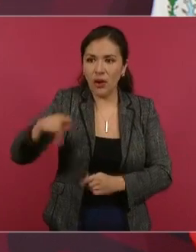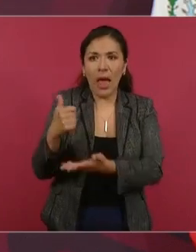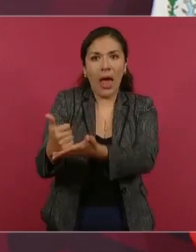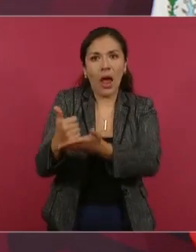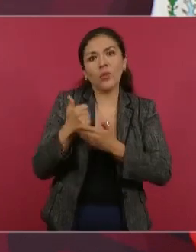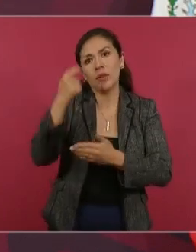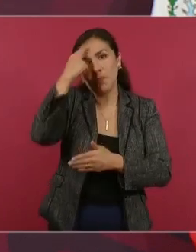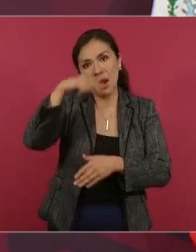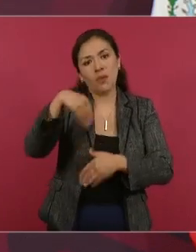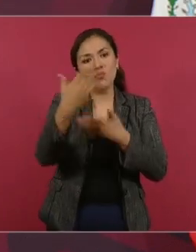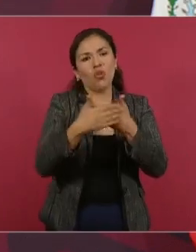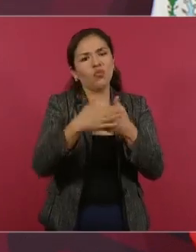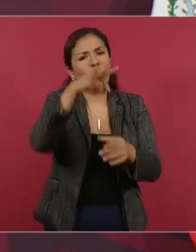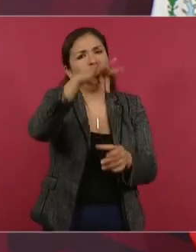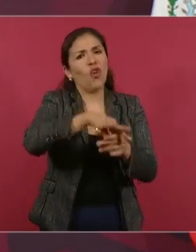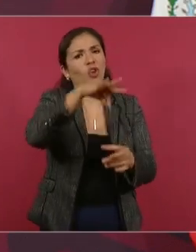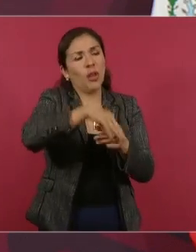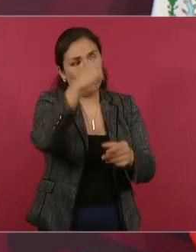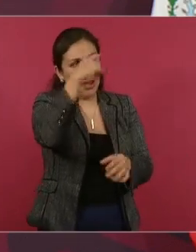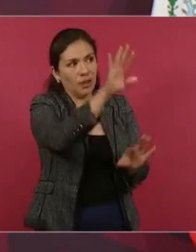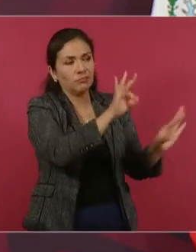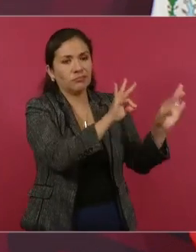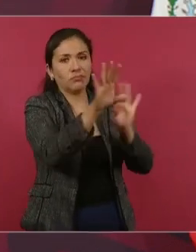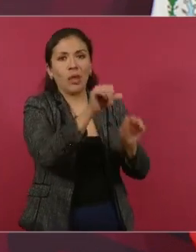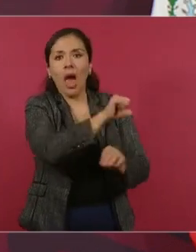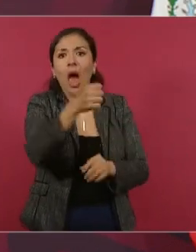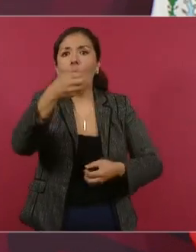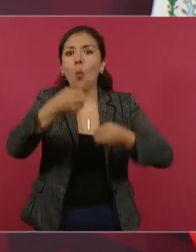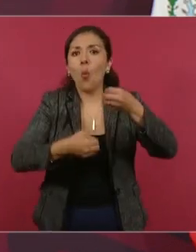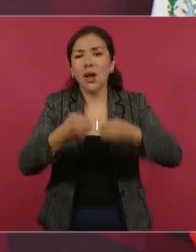ayude, porque hay que limpiar